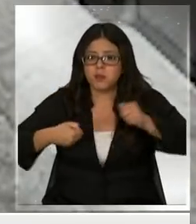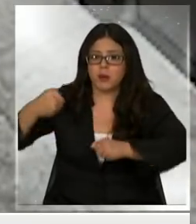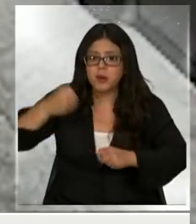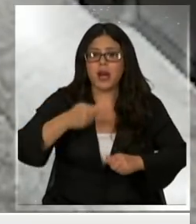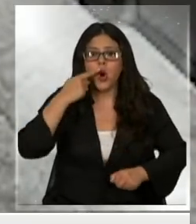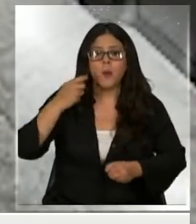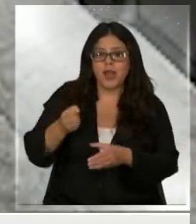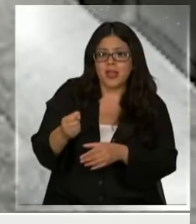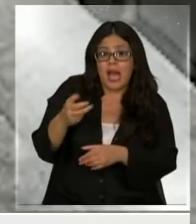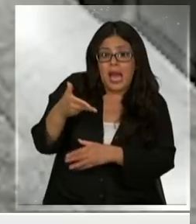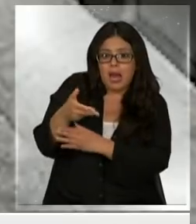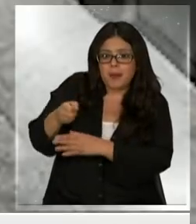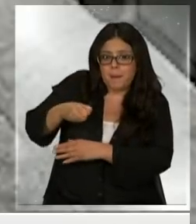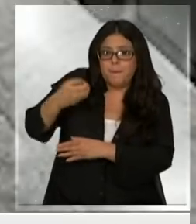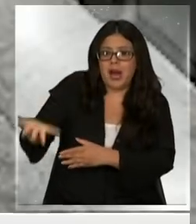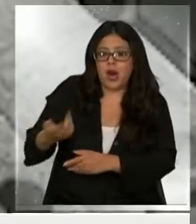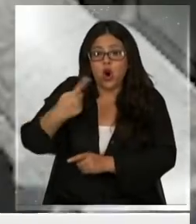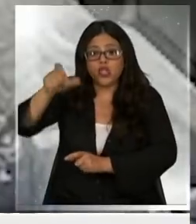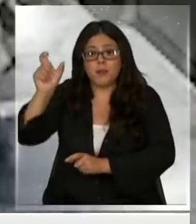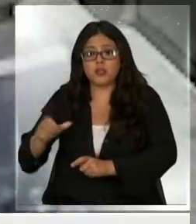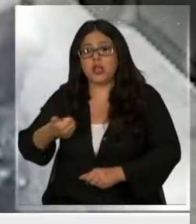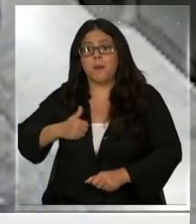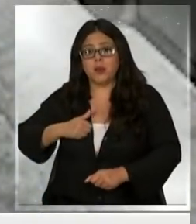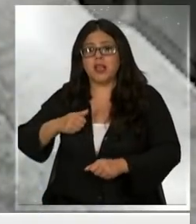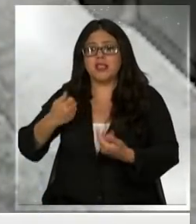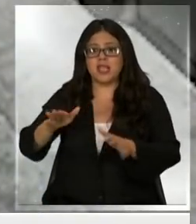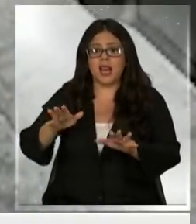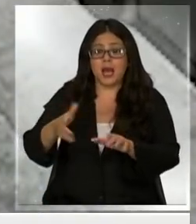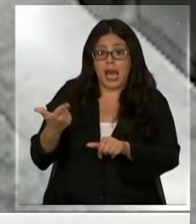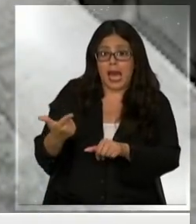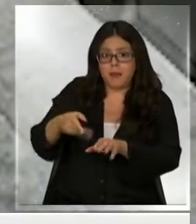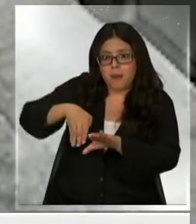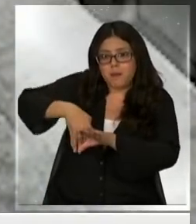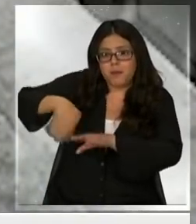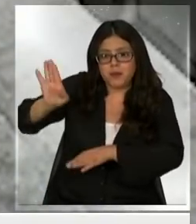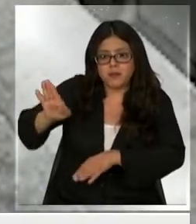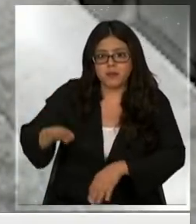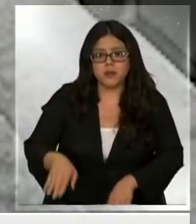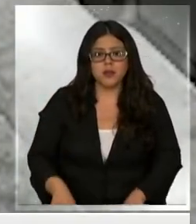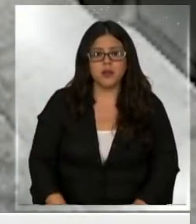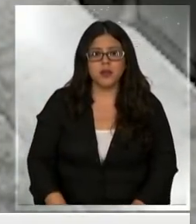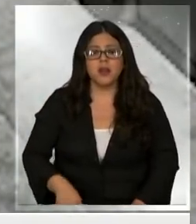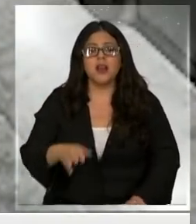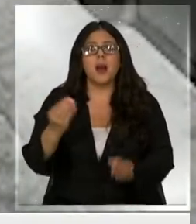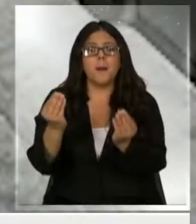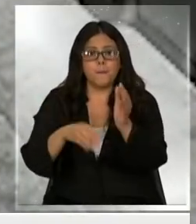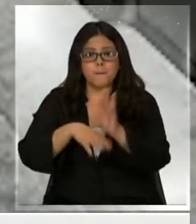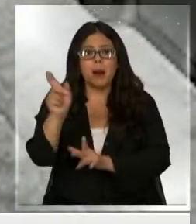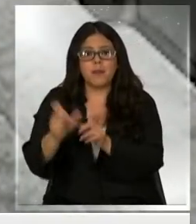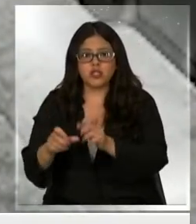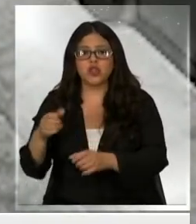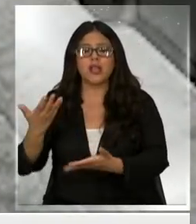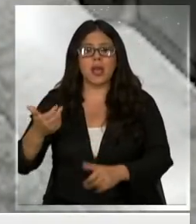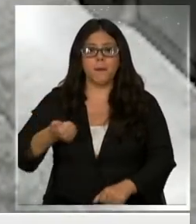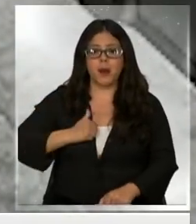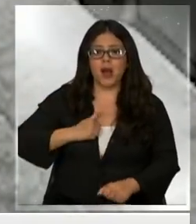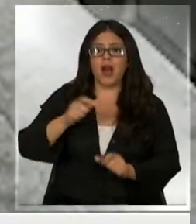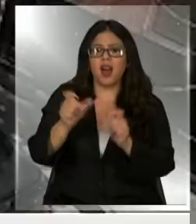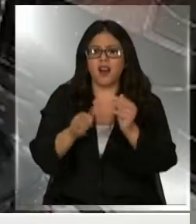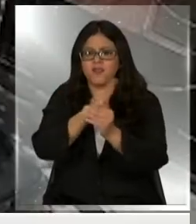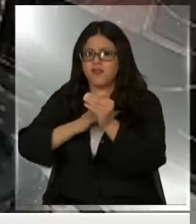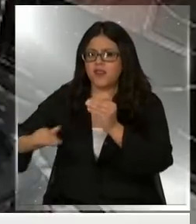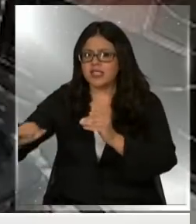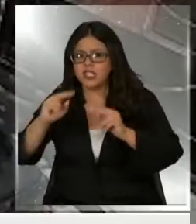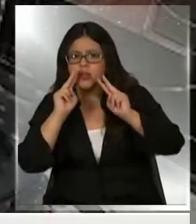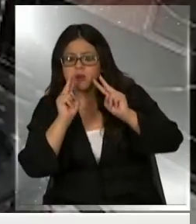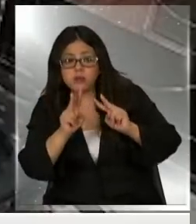arma. Y llegó otra policía por detrás y pateó el arma hacia el otro lado. Llegaron más policías, salieron los vecinos, y ahí